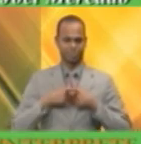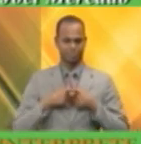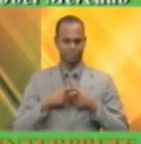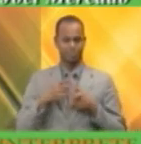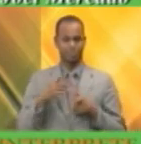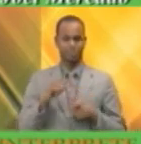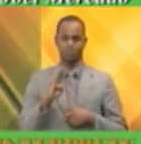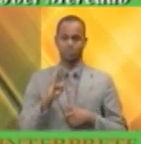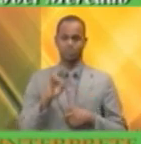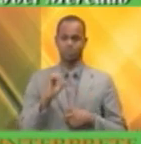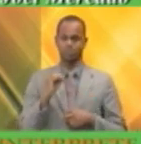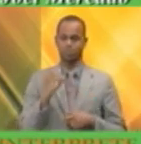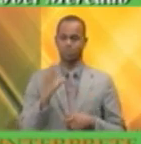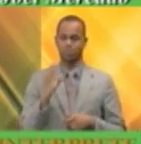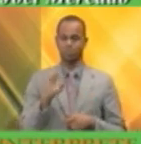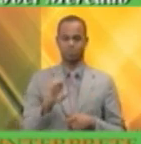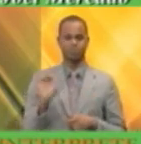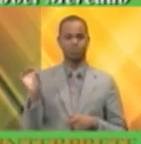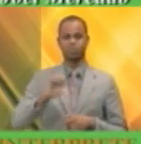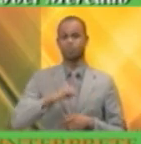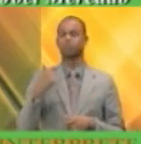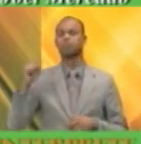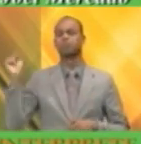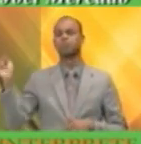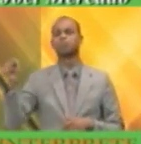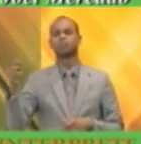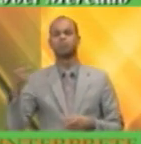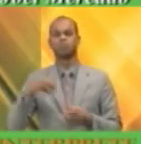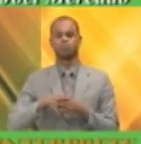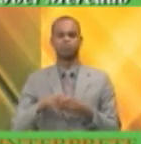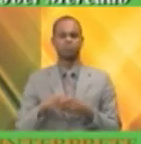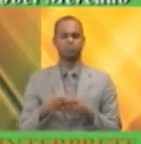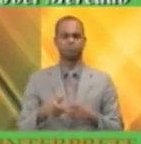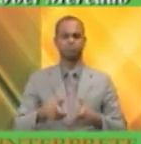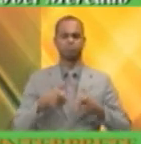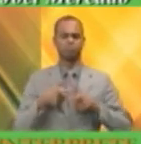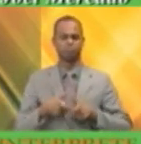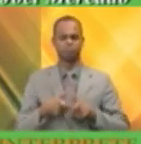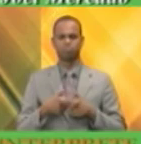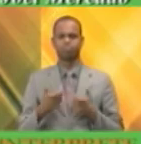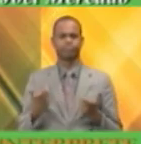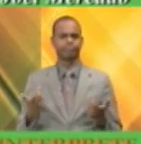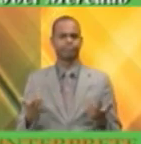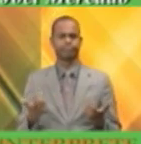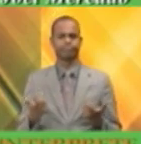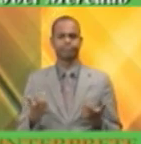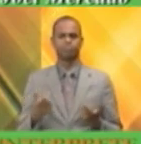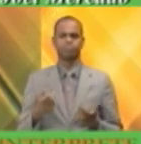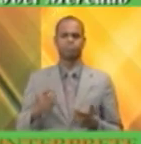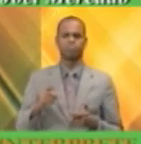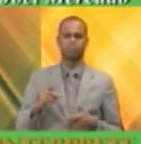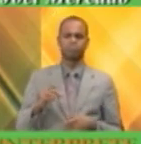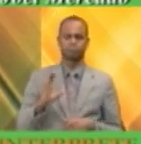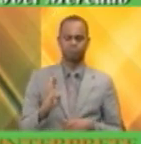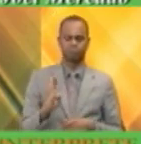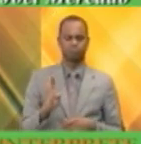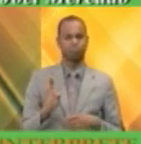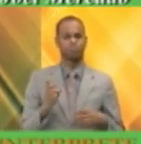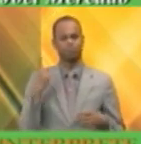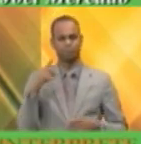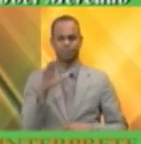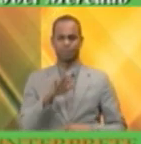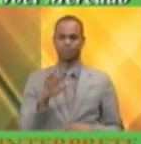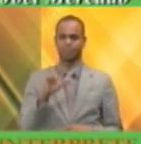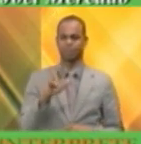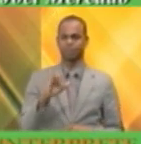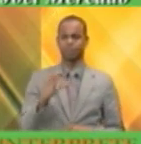ciclismo. Uh-huh. Y otros atletas tuvieron nivel de marca B para Río en